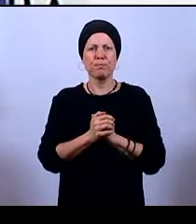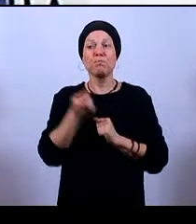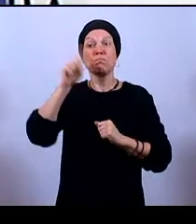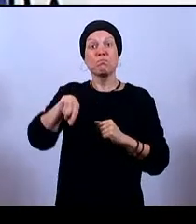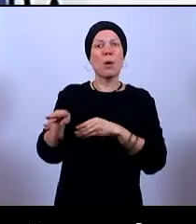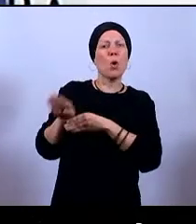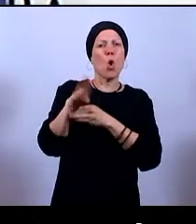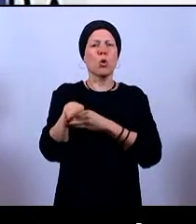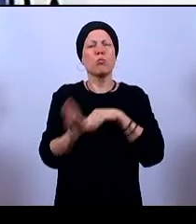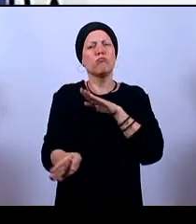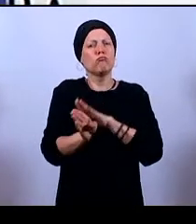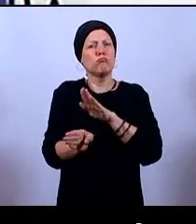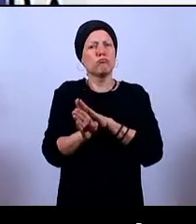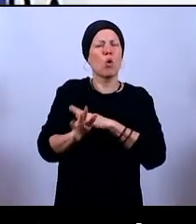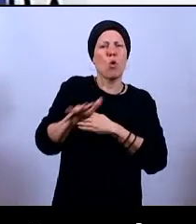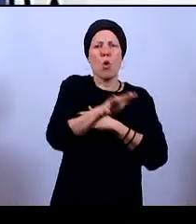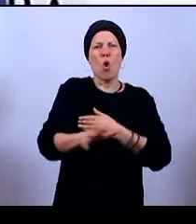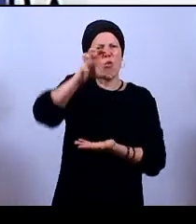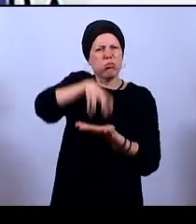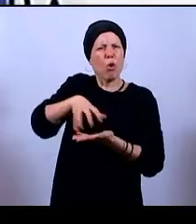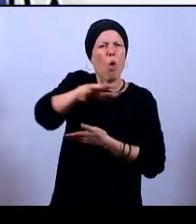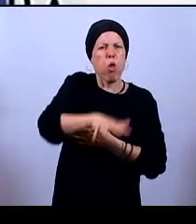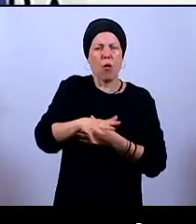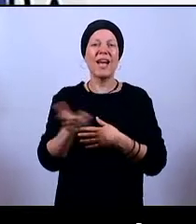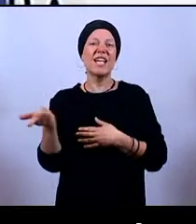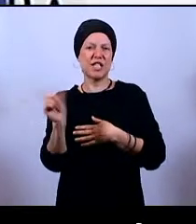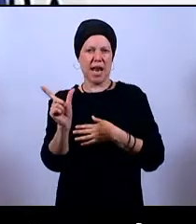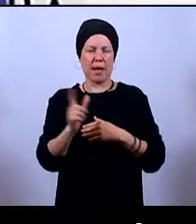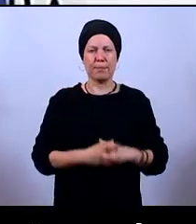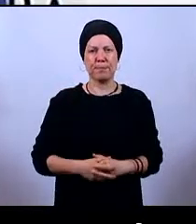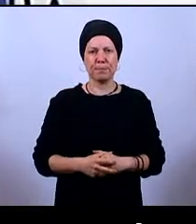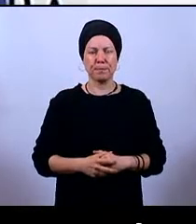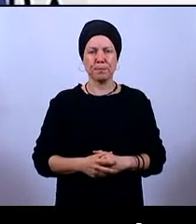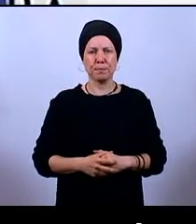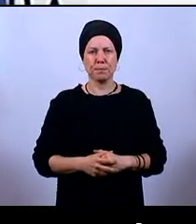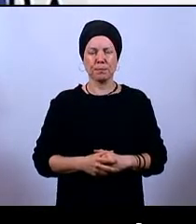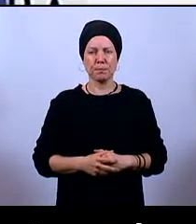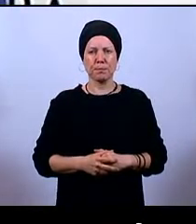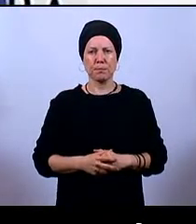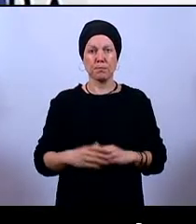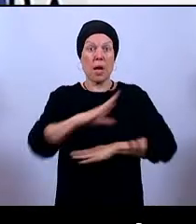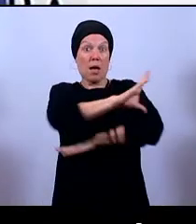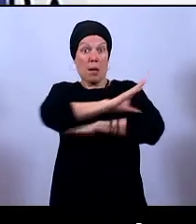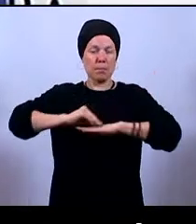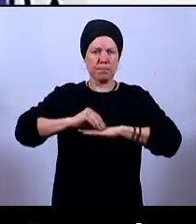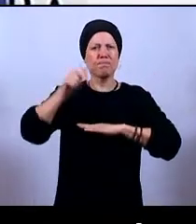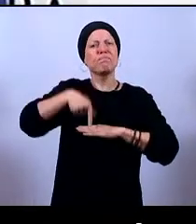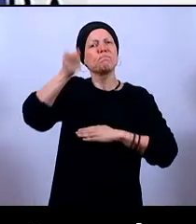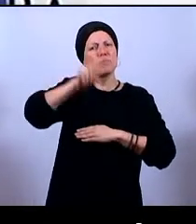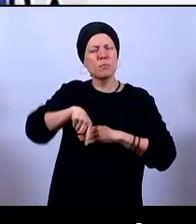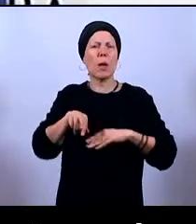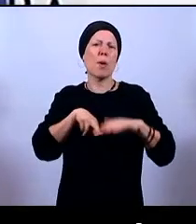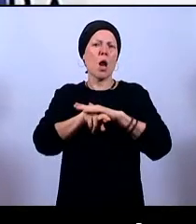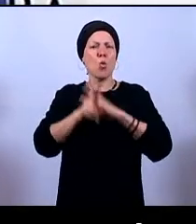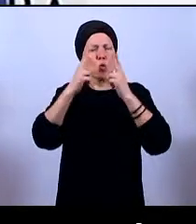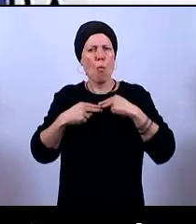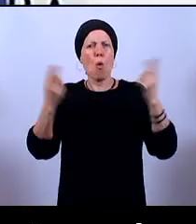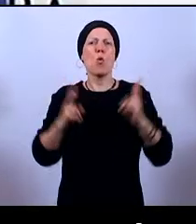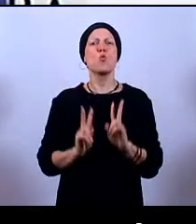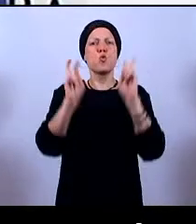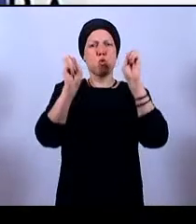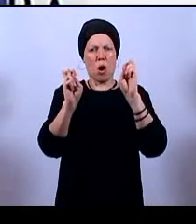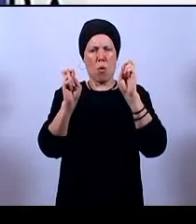cuidados continuados que se ubicará en Llerena. La localidad de la Campiña Sur contará con un nuevo recurso público de